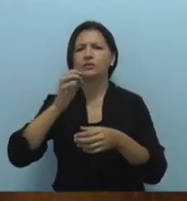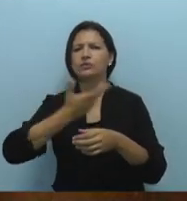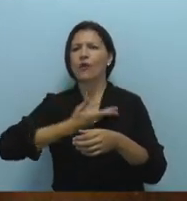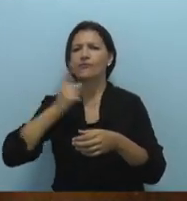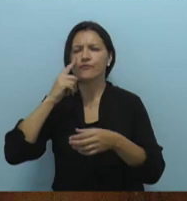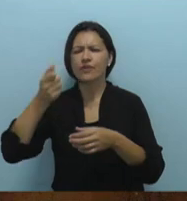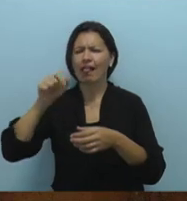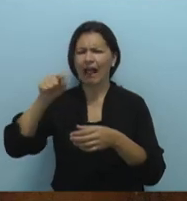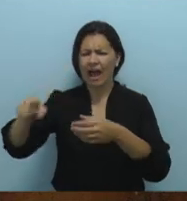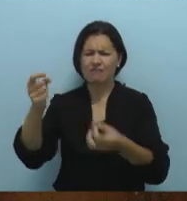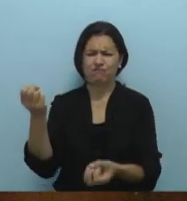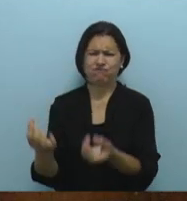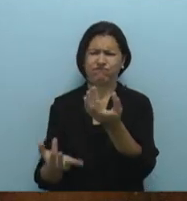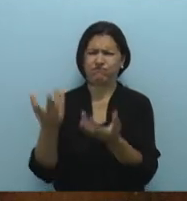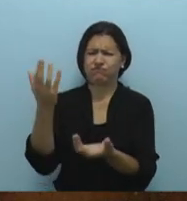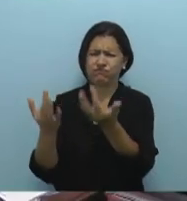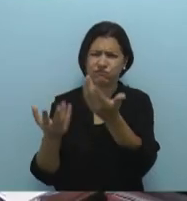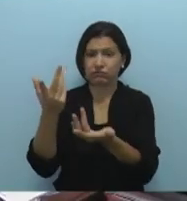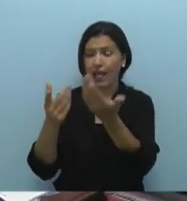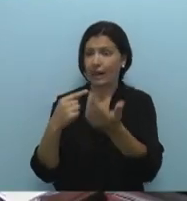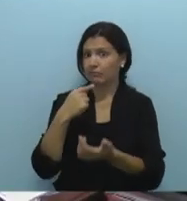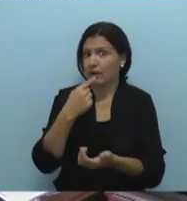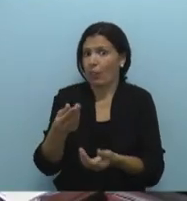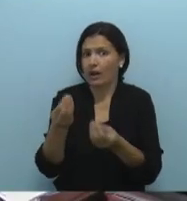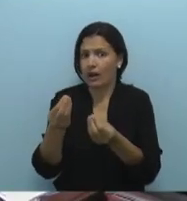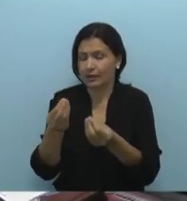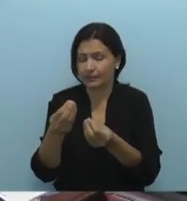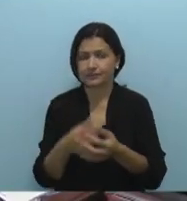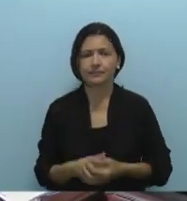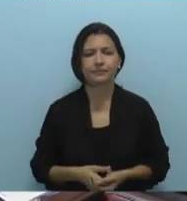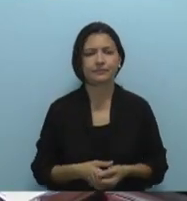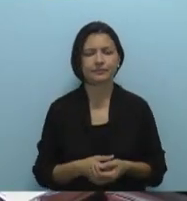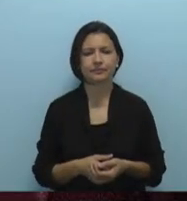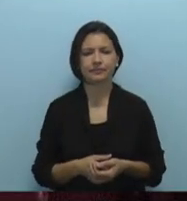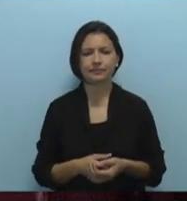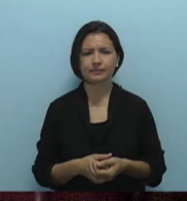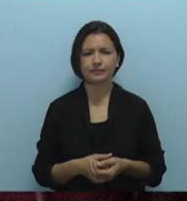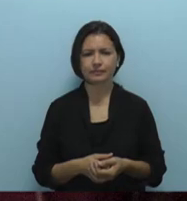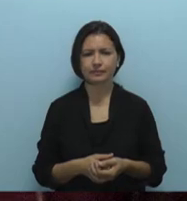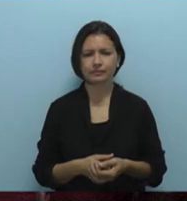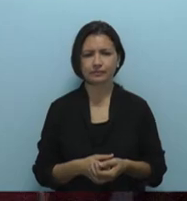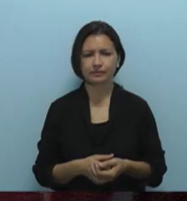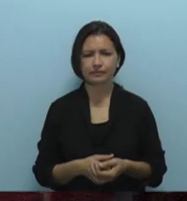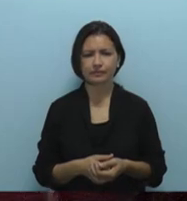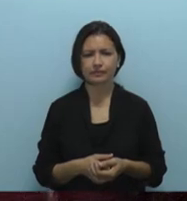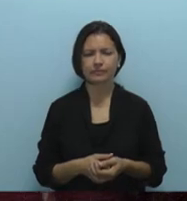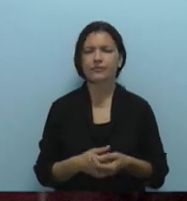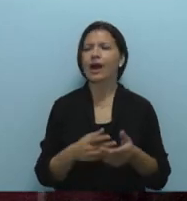Gracias, diputado. Tiene la palabra la diputada Amalia Granata. Gracias, señora presidenta. Es para hacer